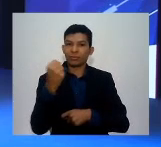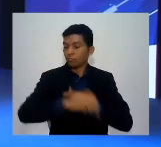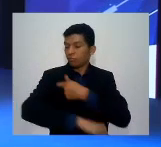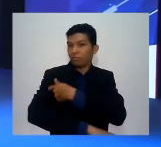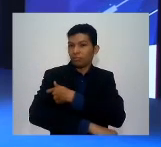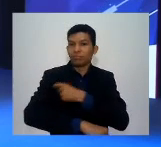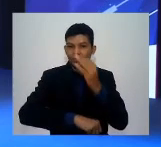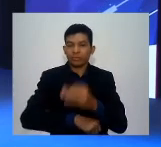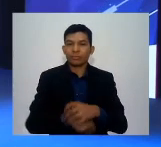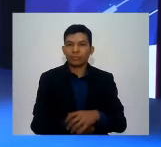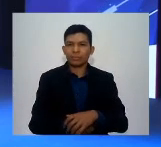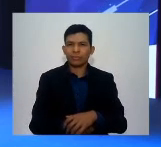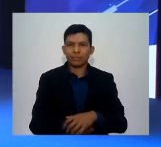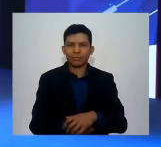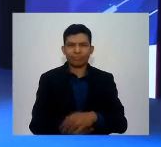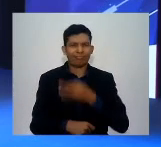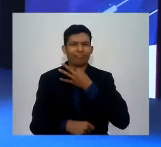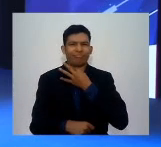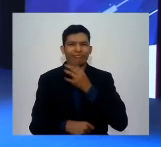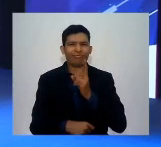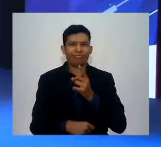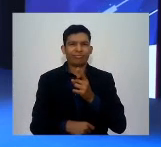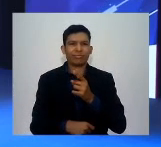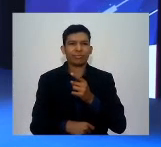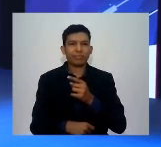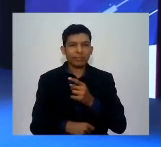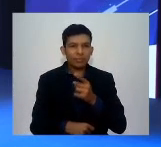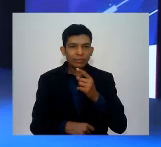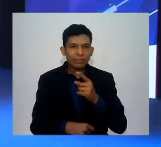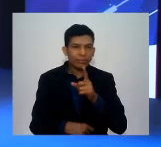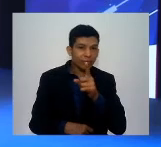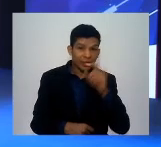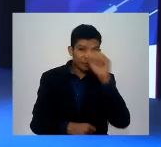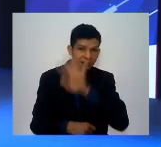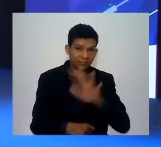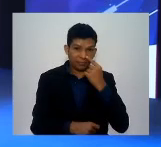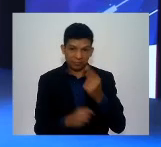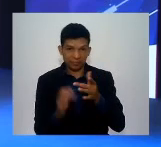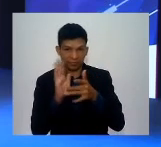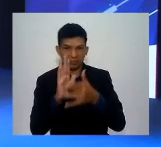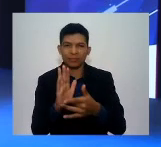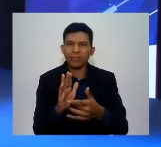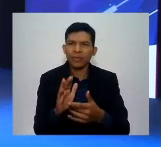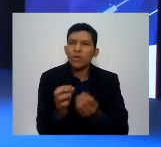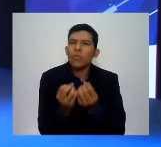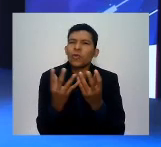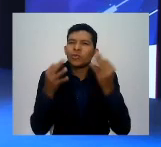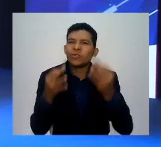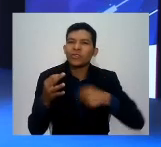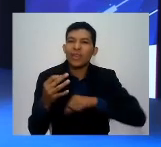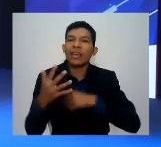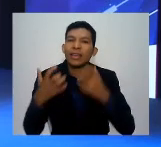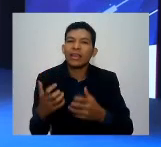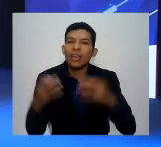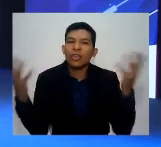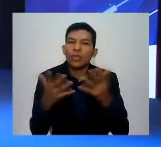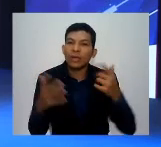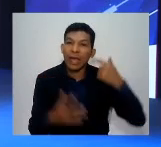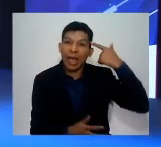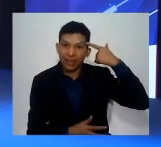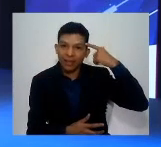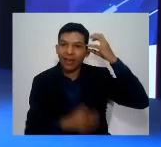del cuerpo, que no es lo mismo que la temperatura sobre la piel. Así que todos estos termómetros tienen diferentes niveles